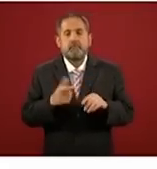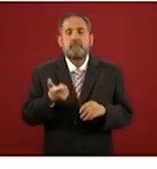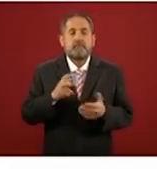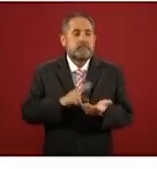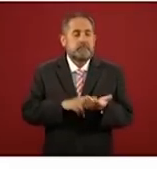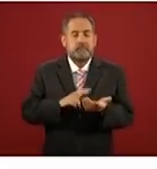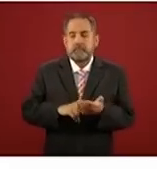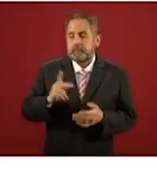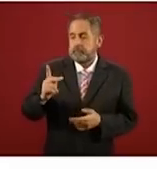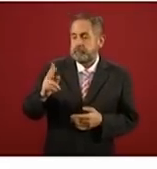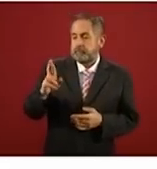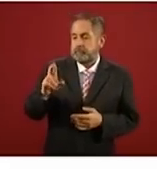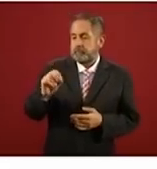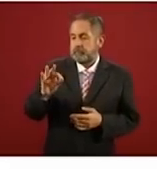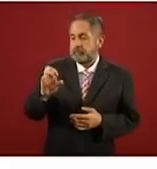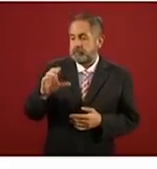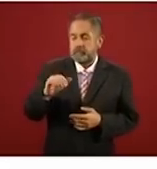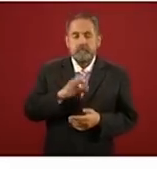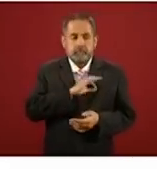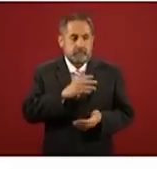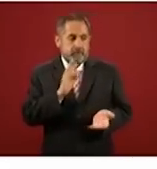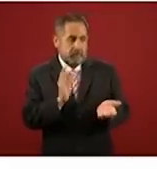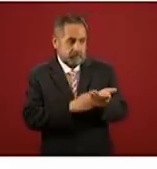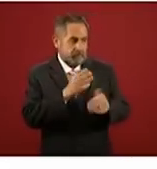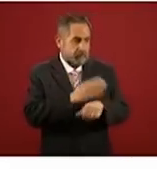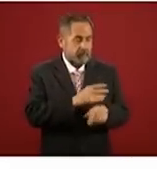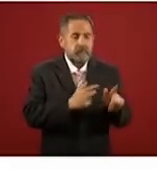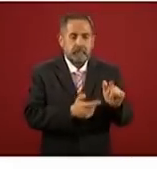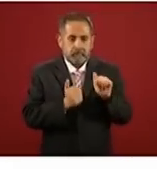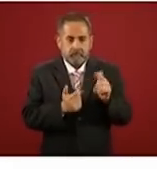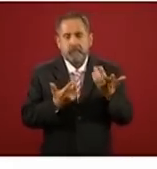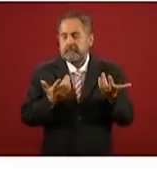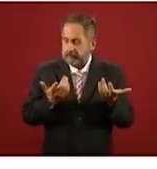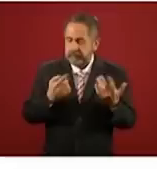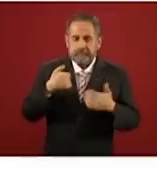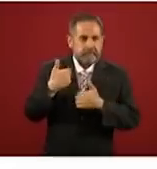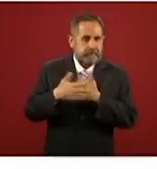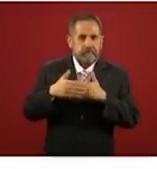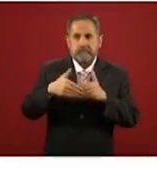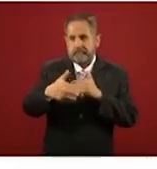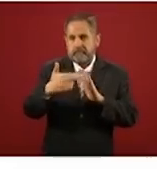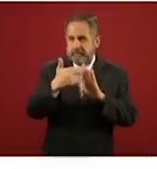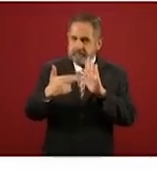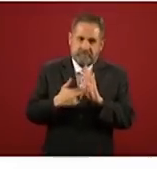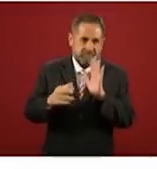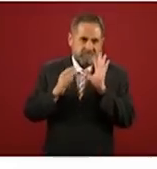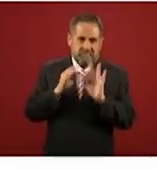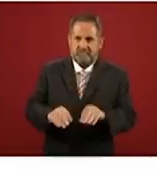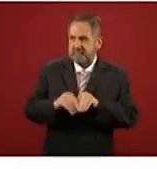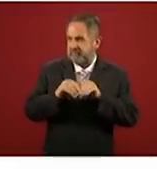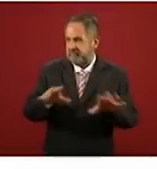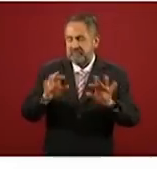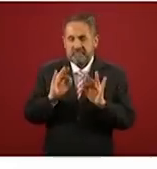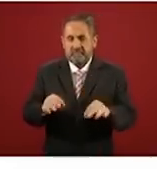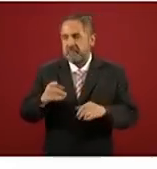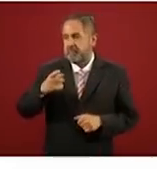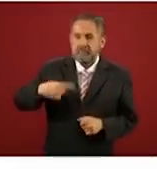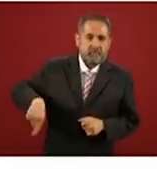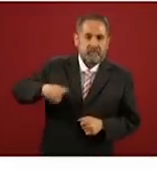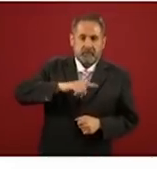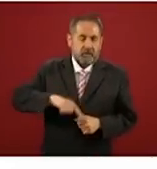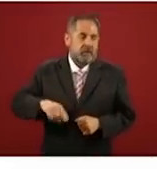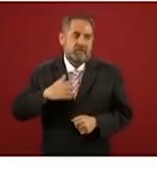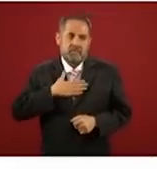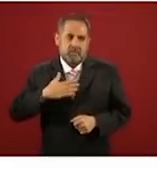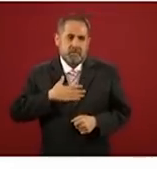profeco van a permitir que el consumidor tenga un mercado muy regulado y realmente su poder como consumidores se